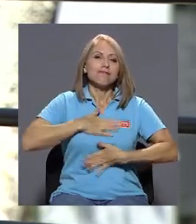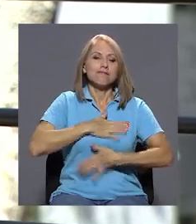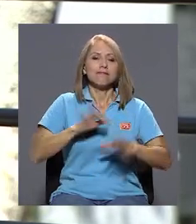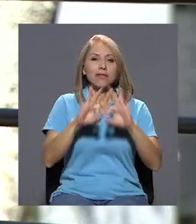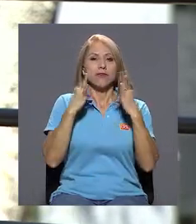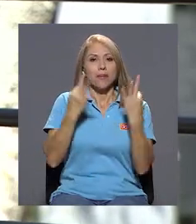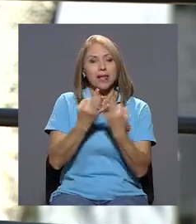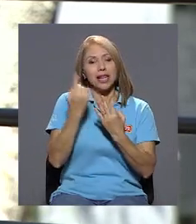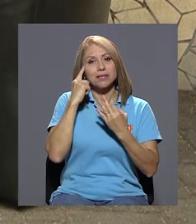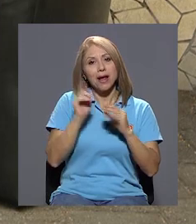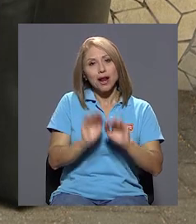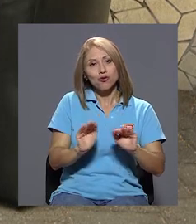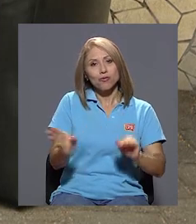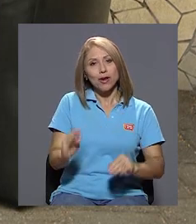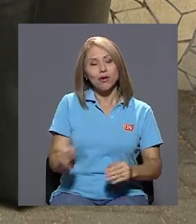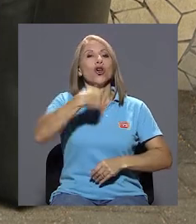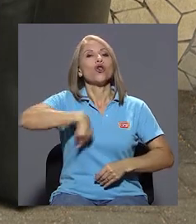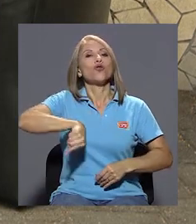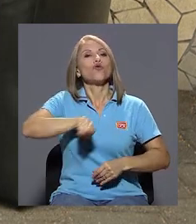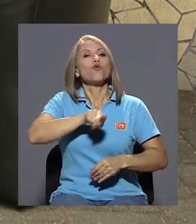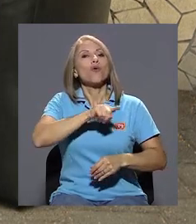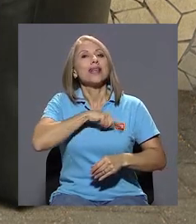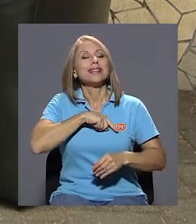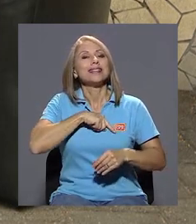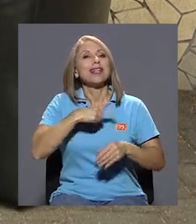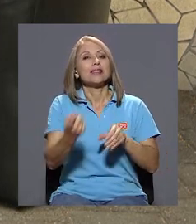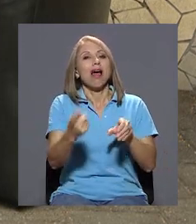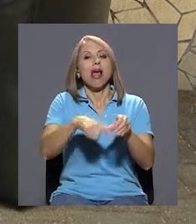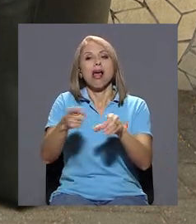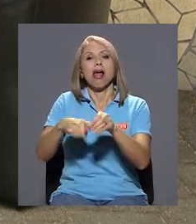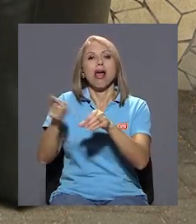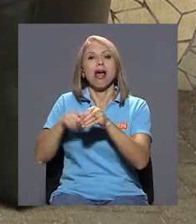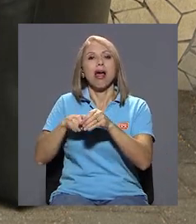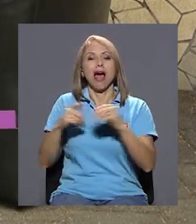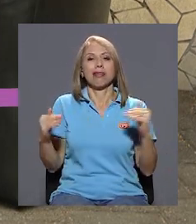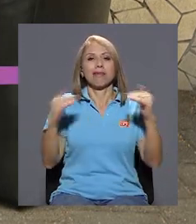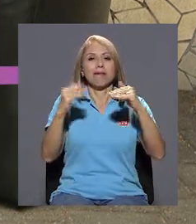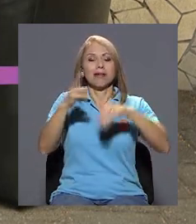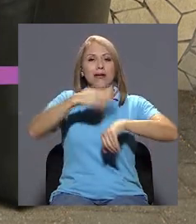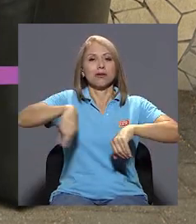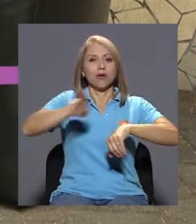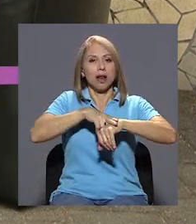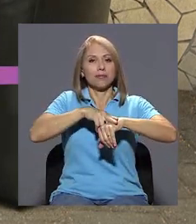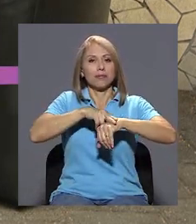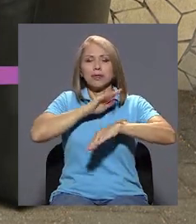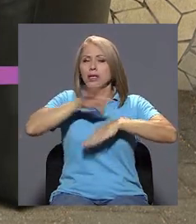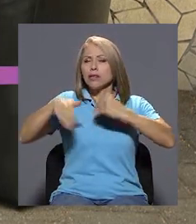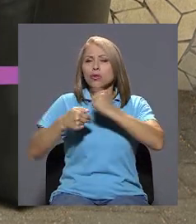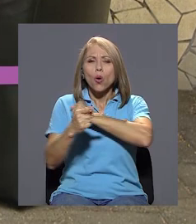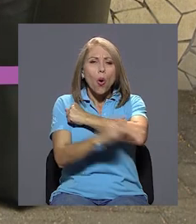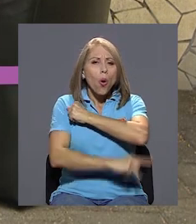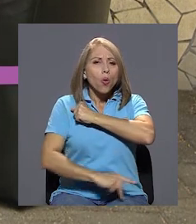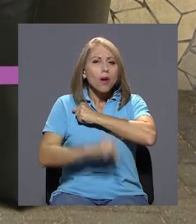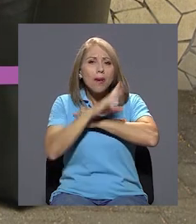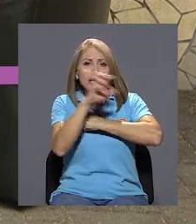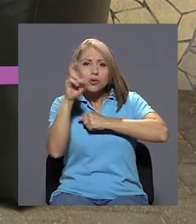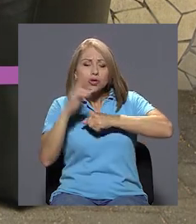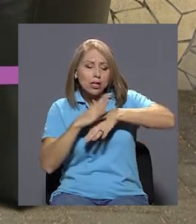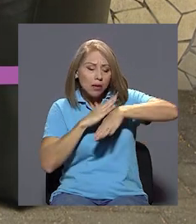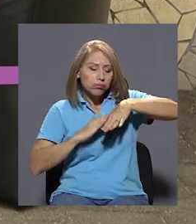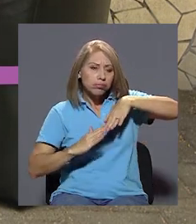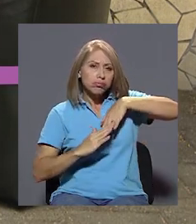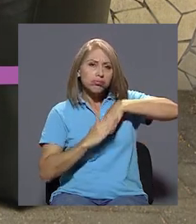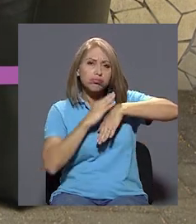familias y los menores. Nuestra población es a nivel nacional, de todas las partes del país tenemos